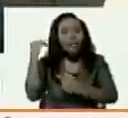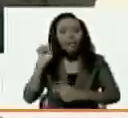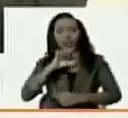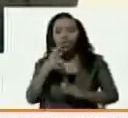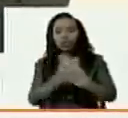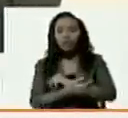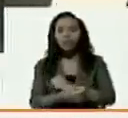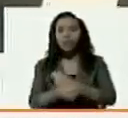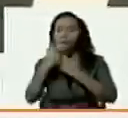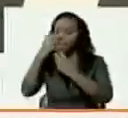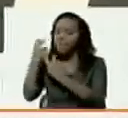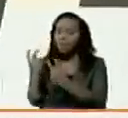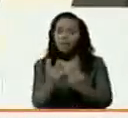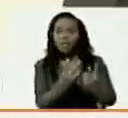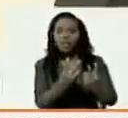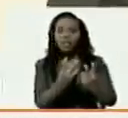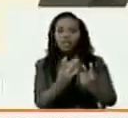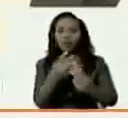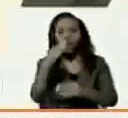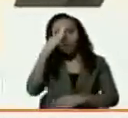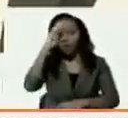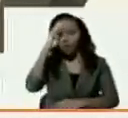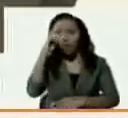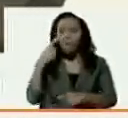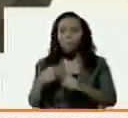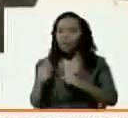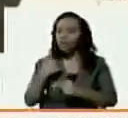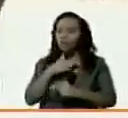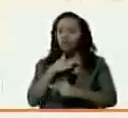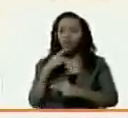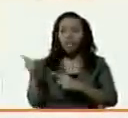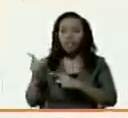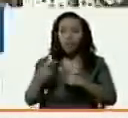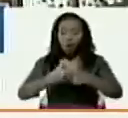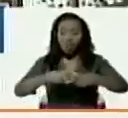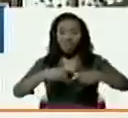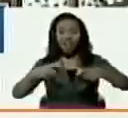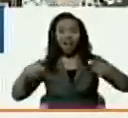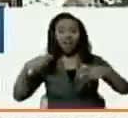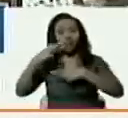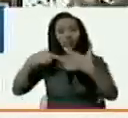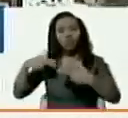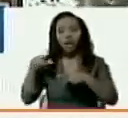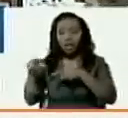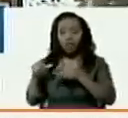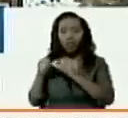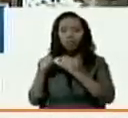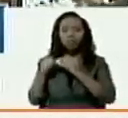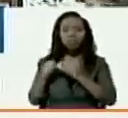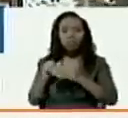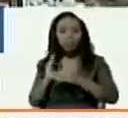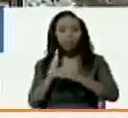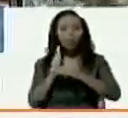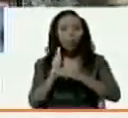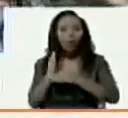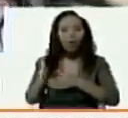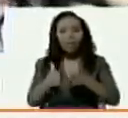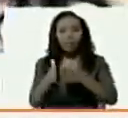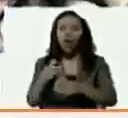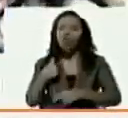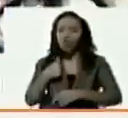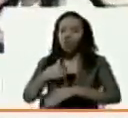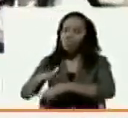Bienvenidos los tibios, pero no contemos con los tibios para hacer una gran revolución. Los tibios se van a quedar en el camino. Perdóneme que lo diga.